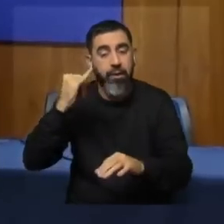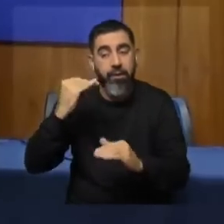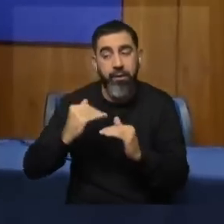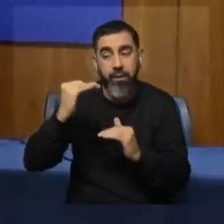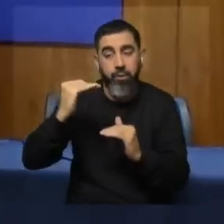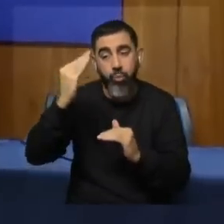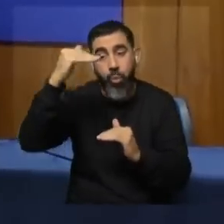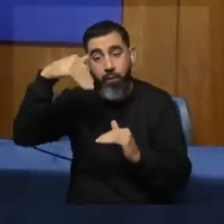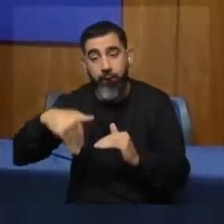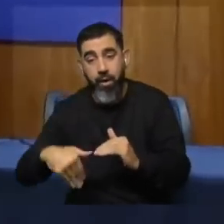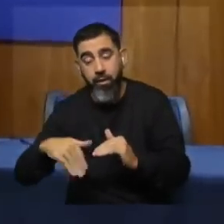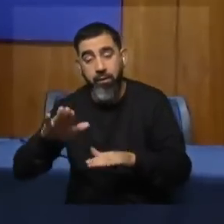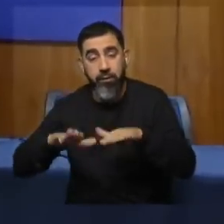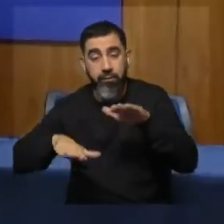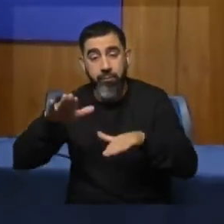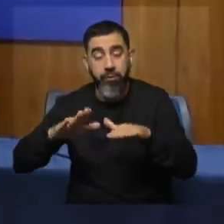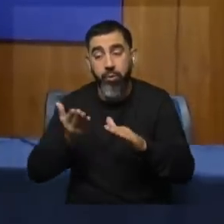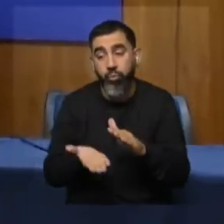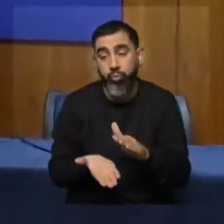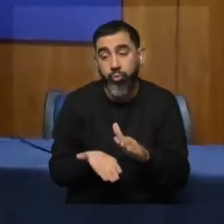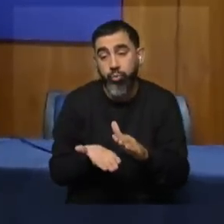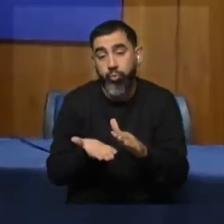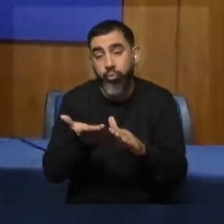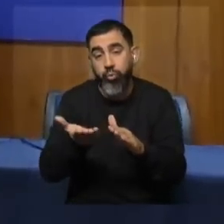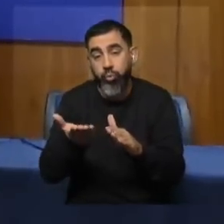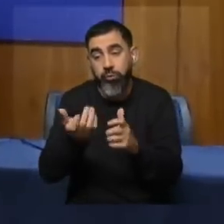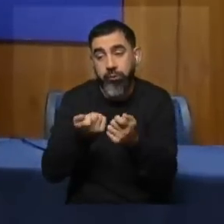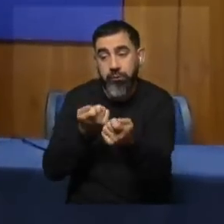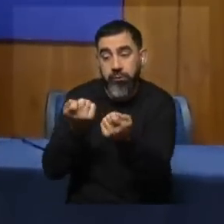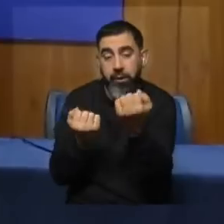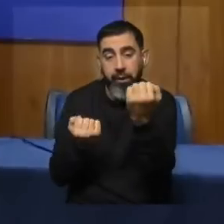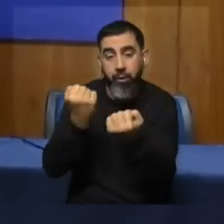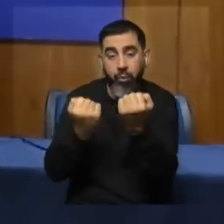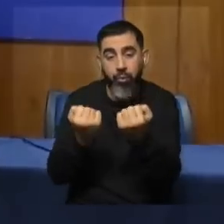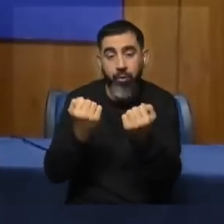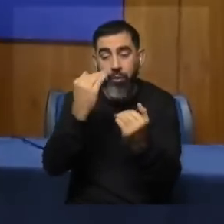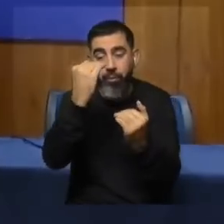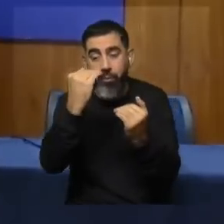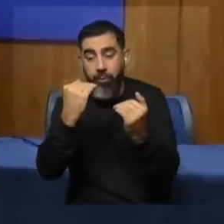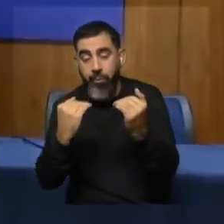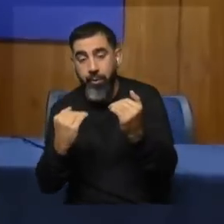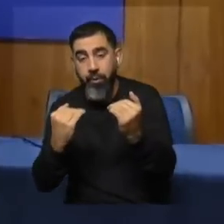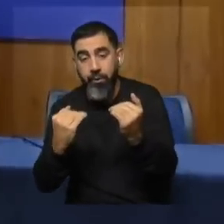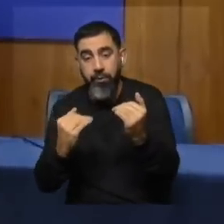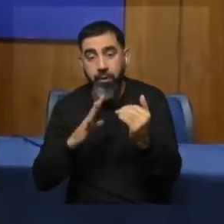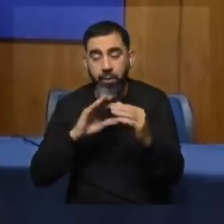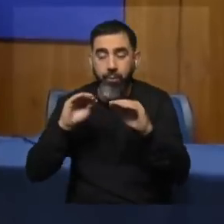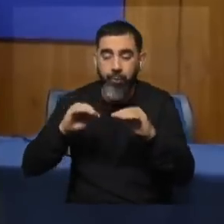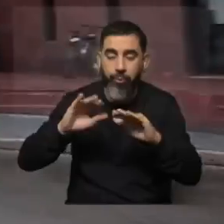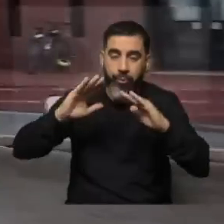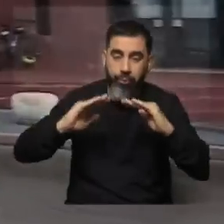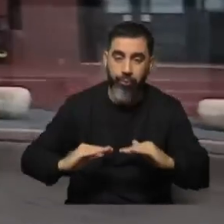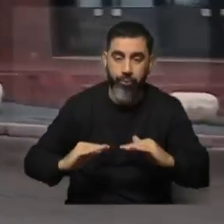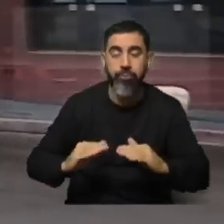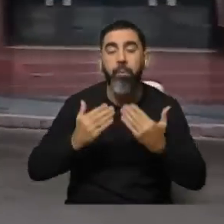o la tasa baja eso implica con la tasa subiendo un mayor apretón en la economía cuando la tasa se baja hay como un cierto aflojamiento